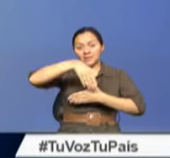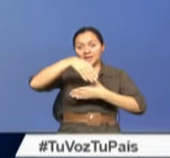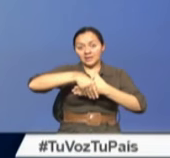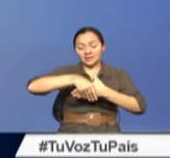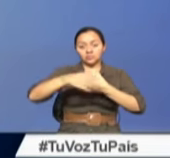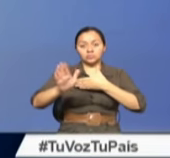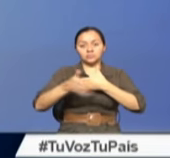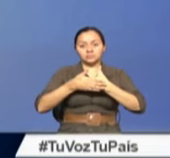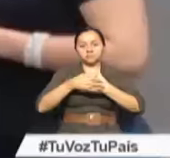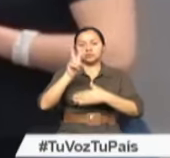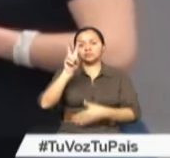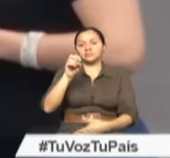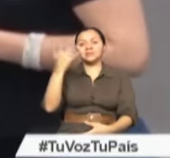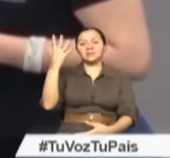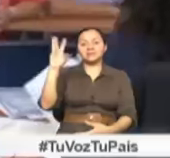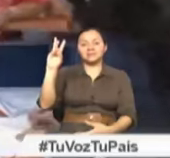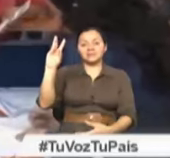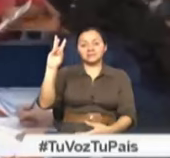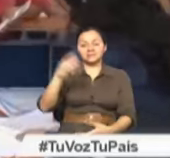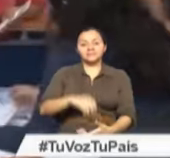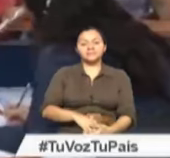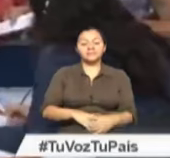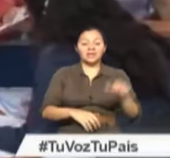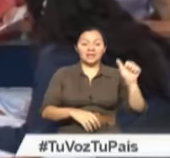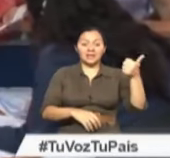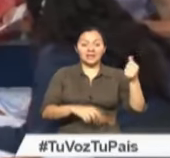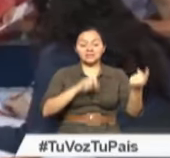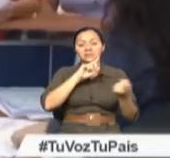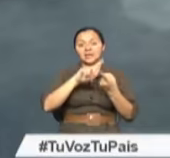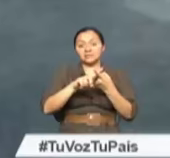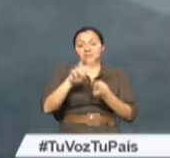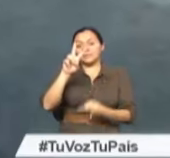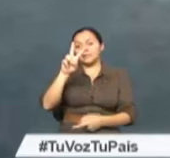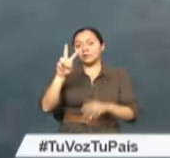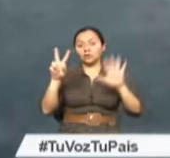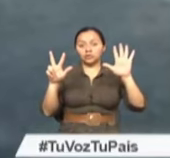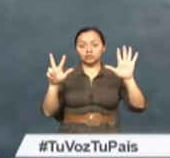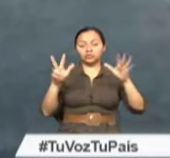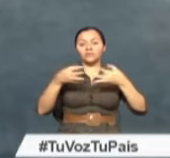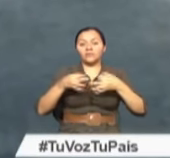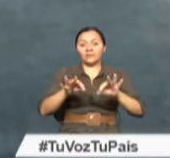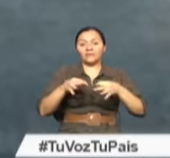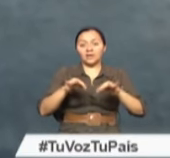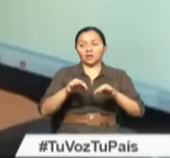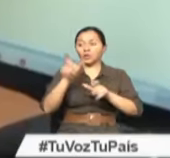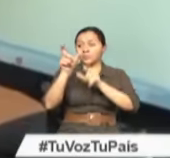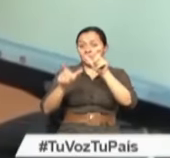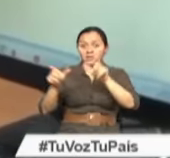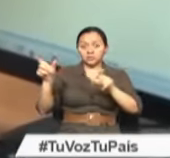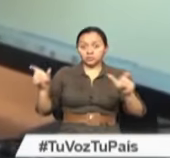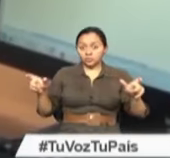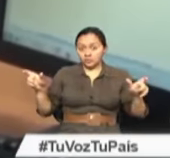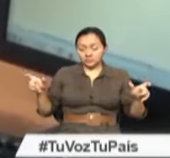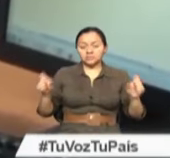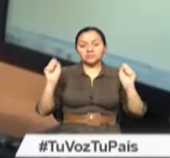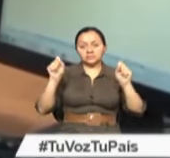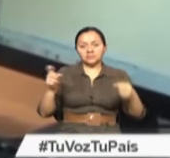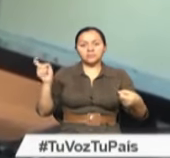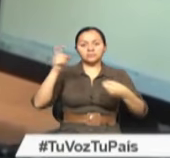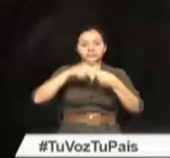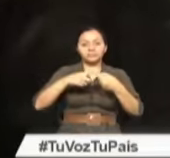personales 2016. Desde el 10 hasta el 28 de febrero, las personas naturales deben presentar el anexo de gastos